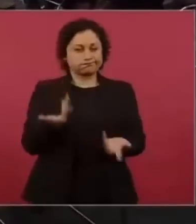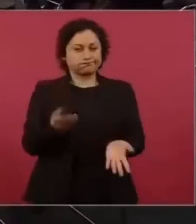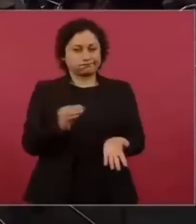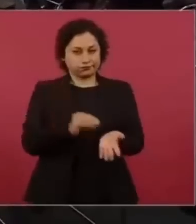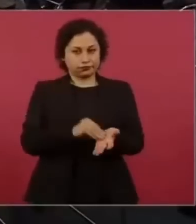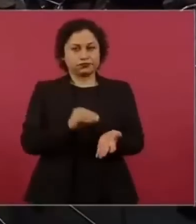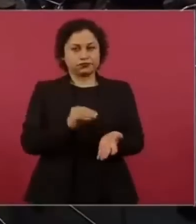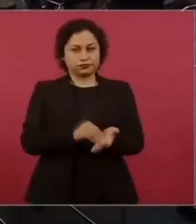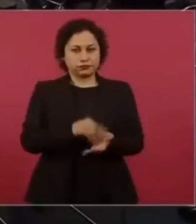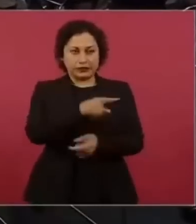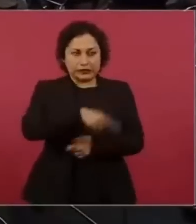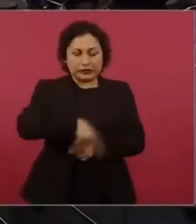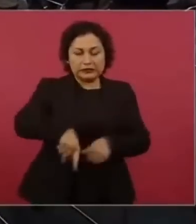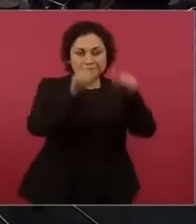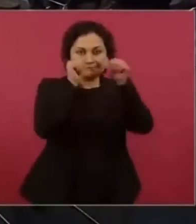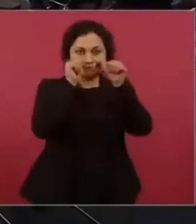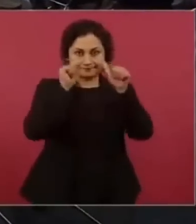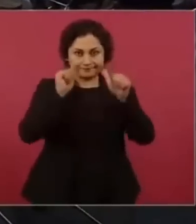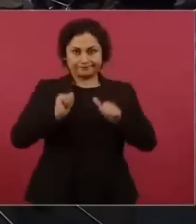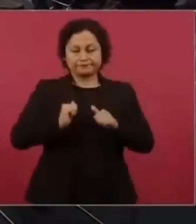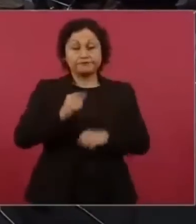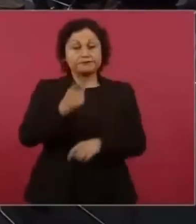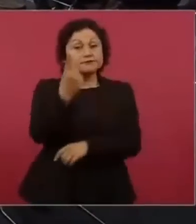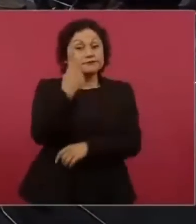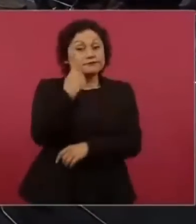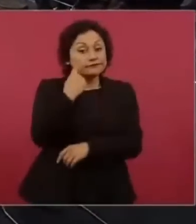Pero esto es lo que ganaron.